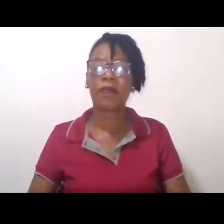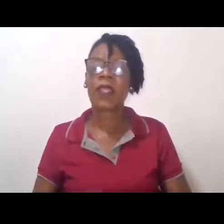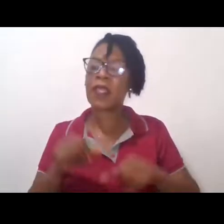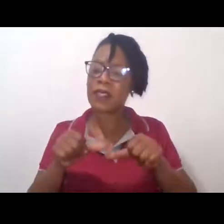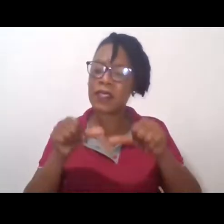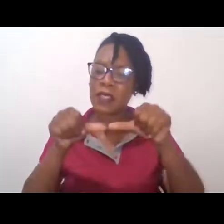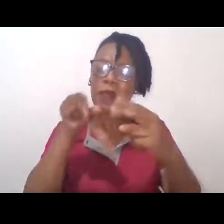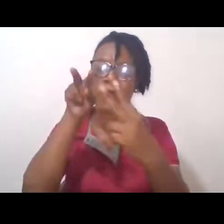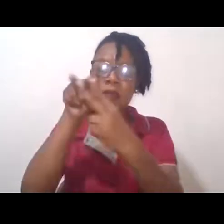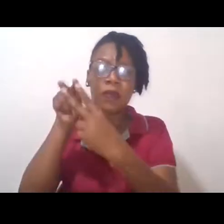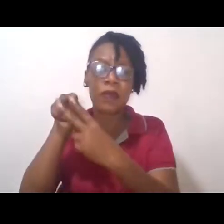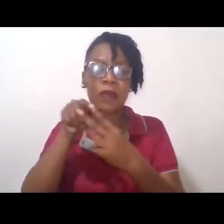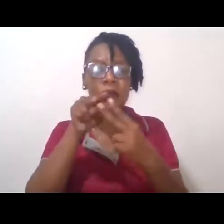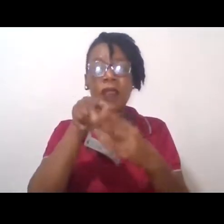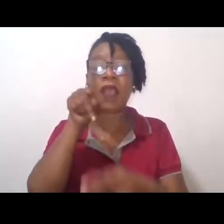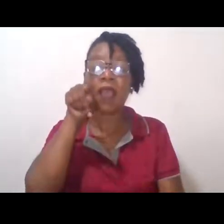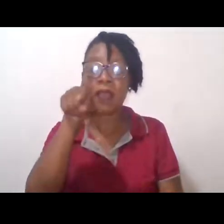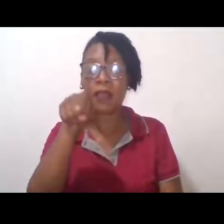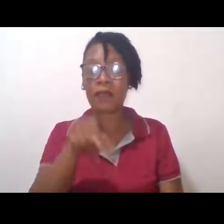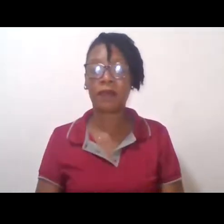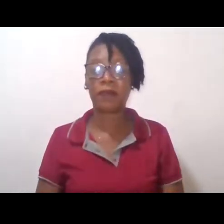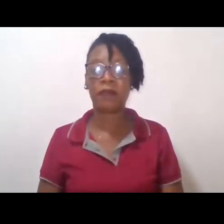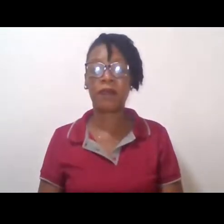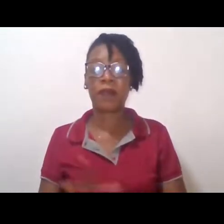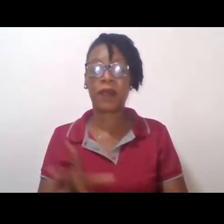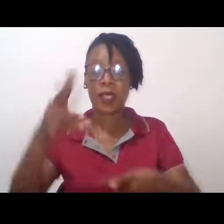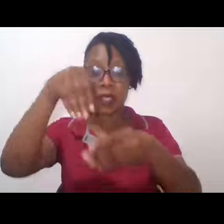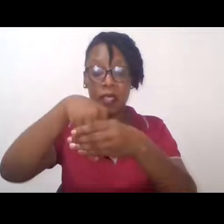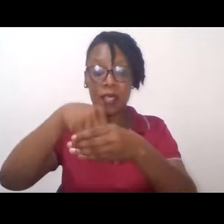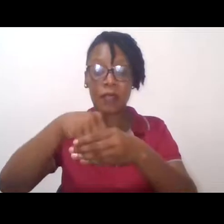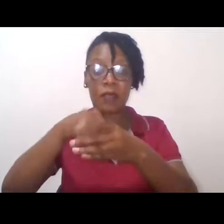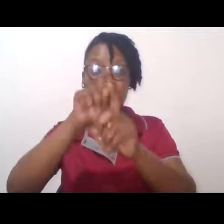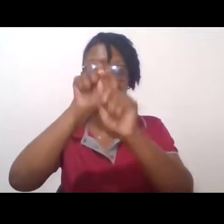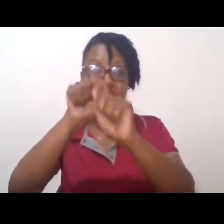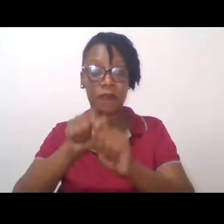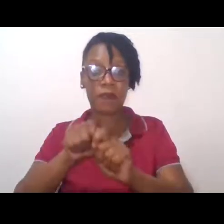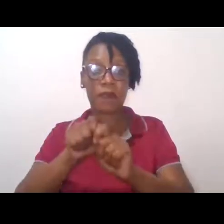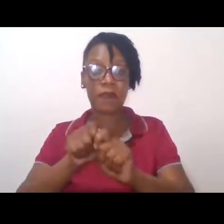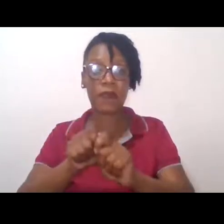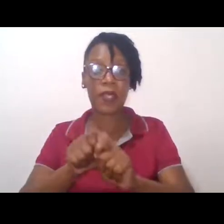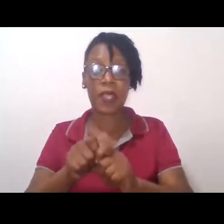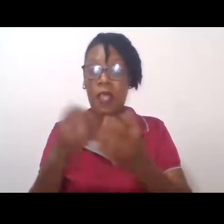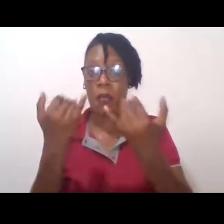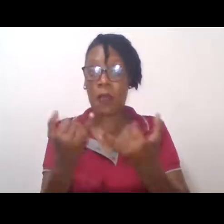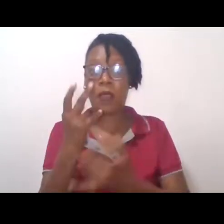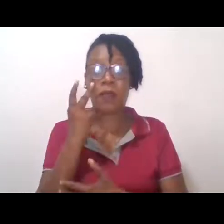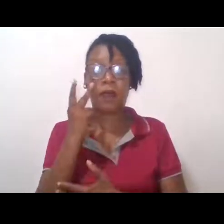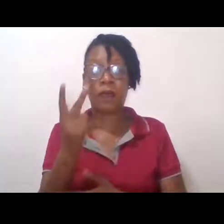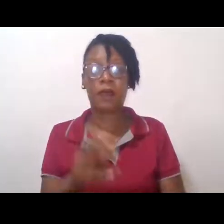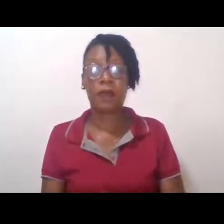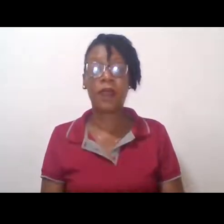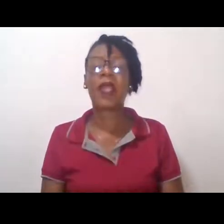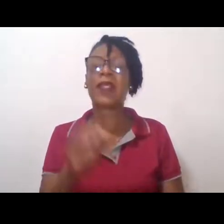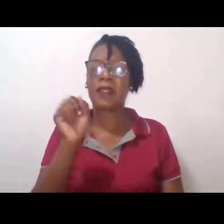seguimos conociéndolo a él dentro de sus particularidades. Y resulta ser que sí